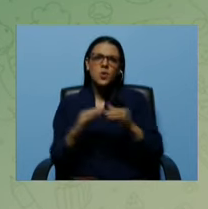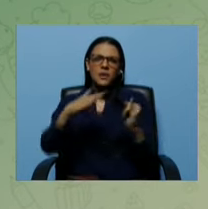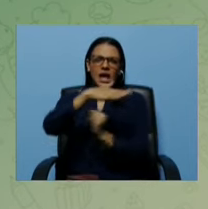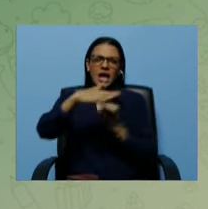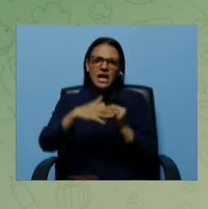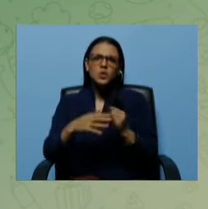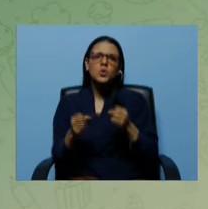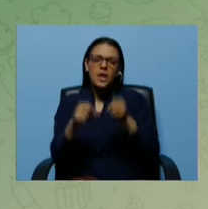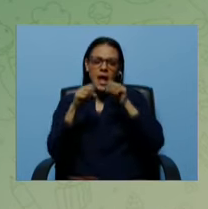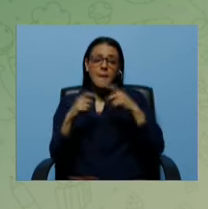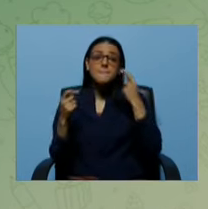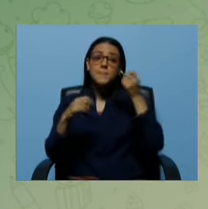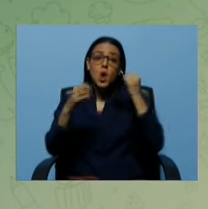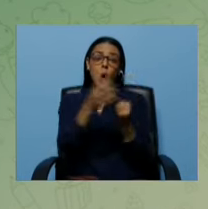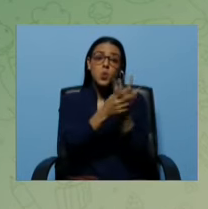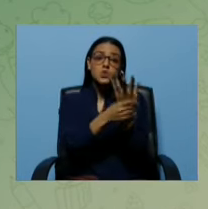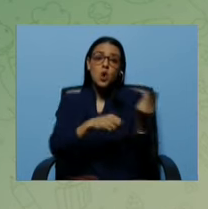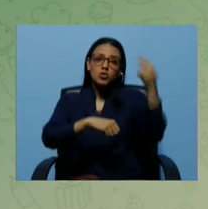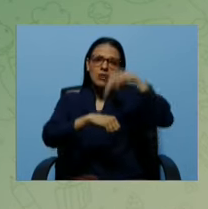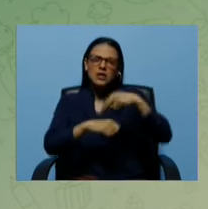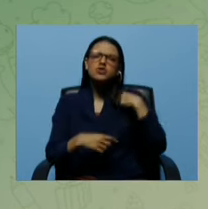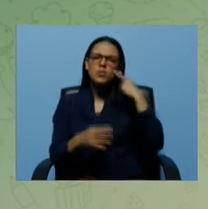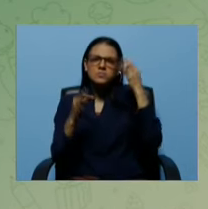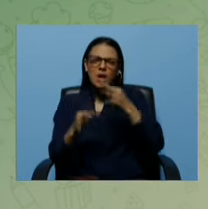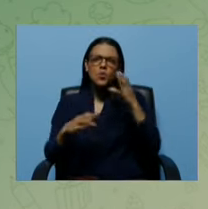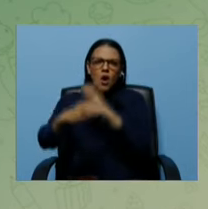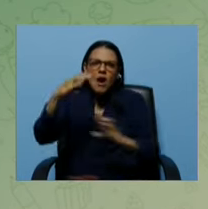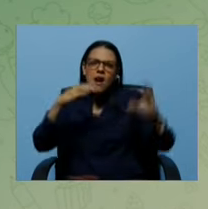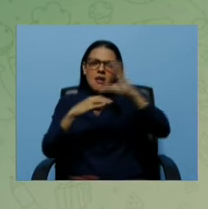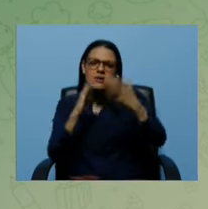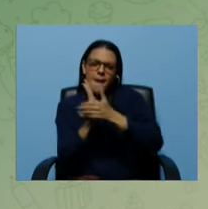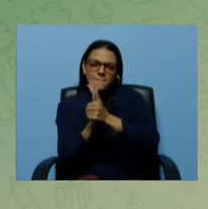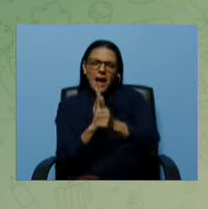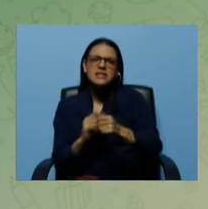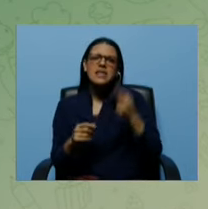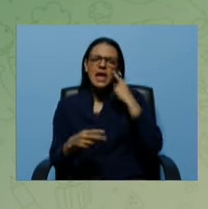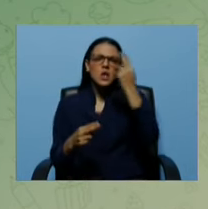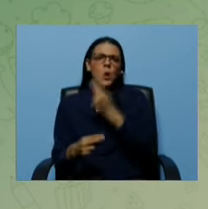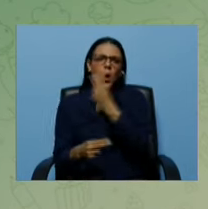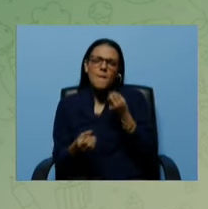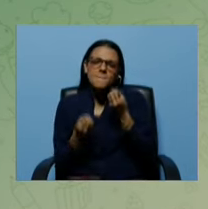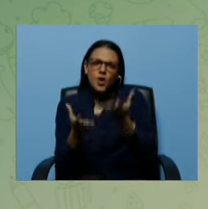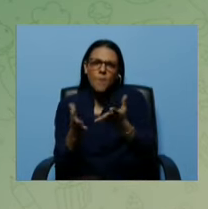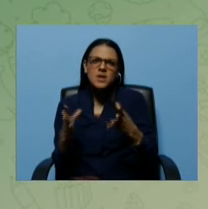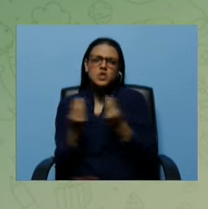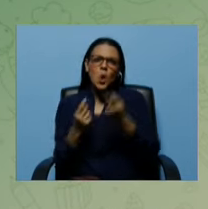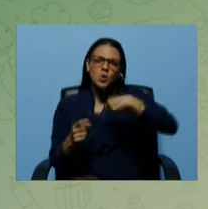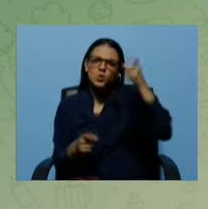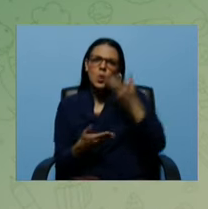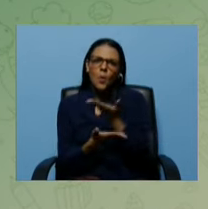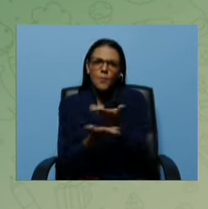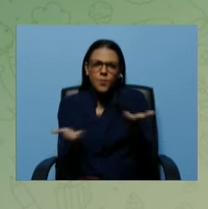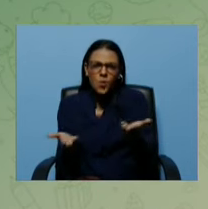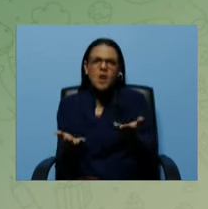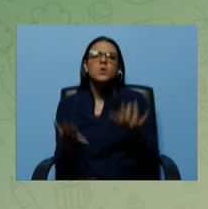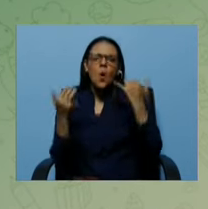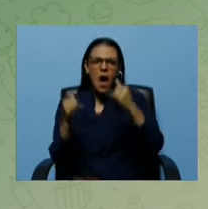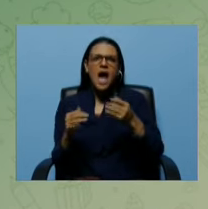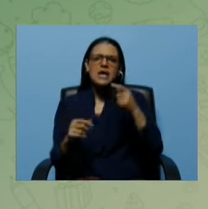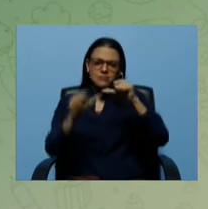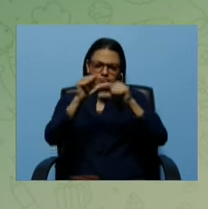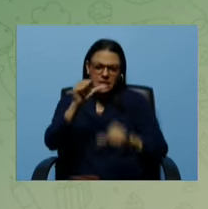producción nacional Estoy seguro que con su gran capacidad gerencial y compromiso con nuestro pueblo impulsará el